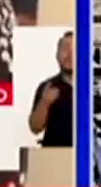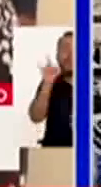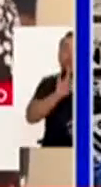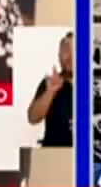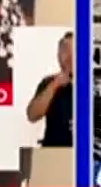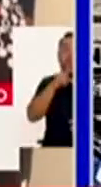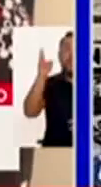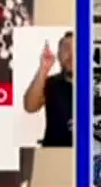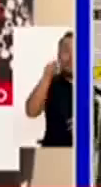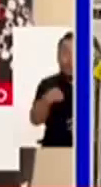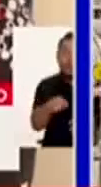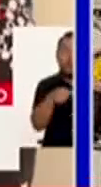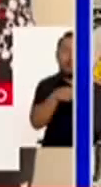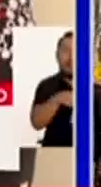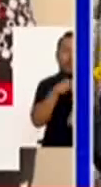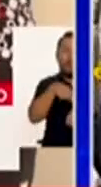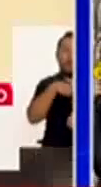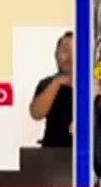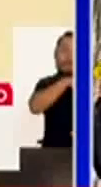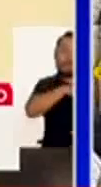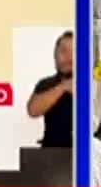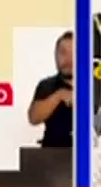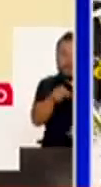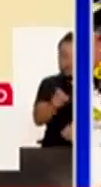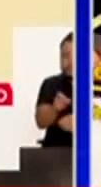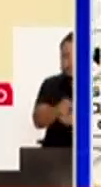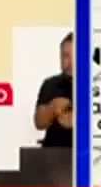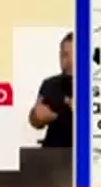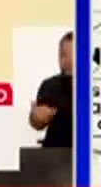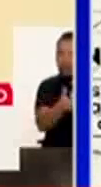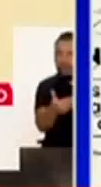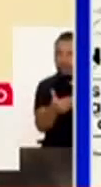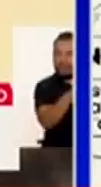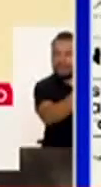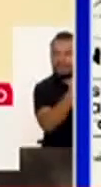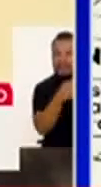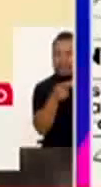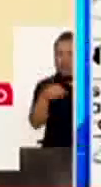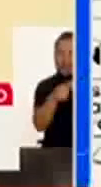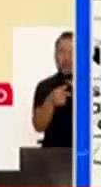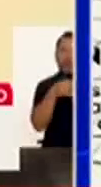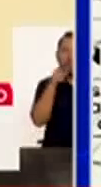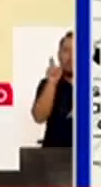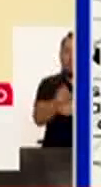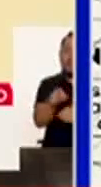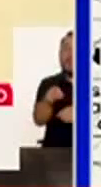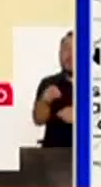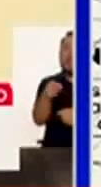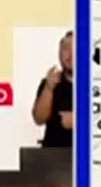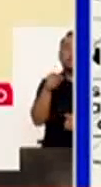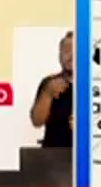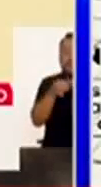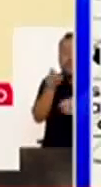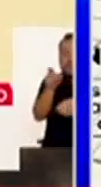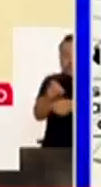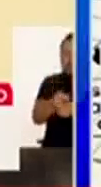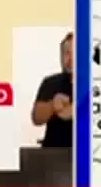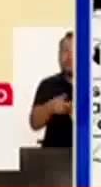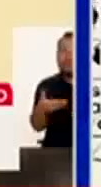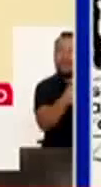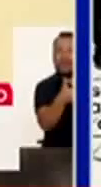sus horas de enseñanza en generarles ideología